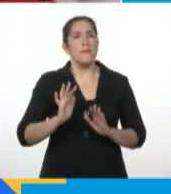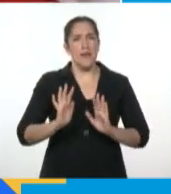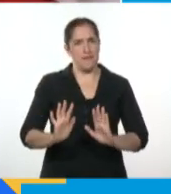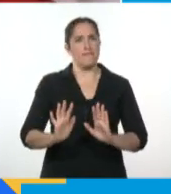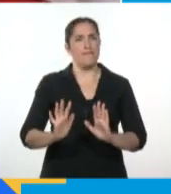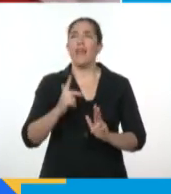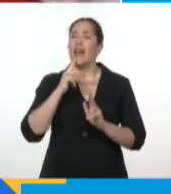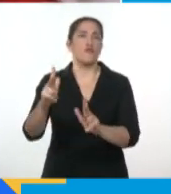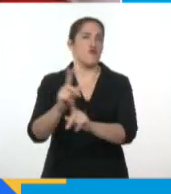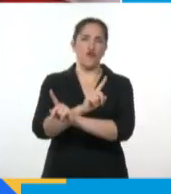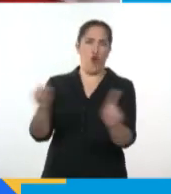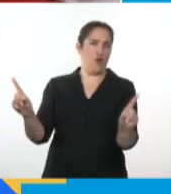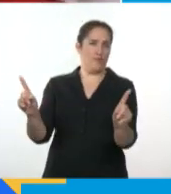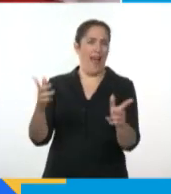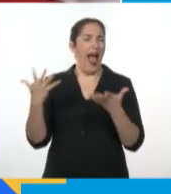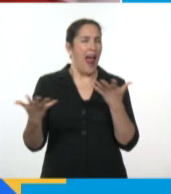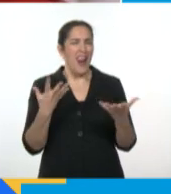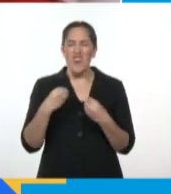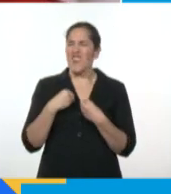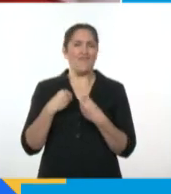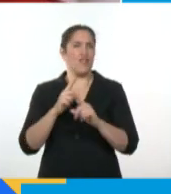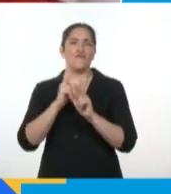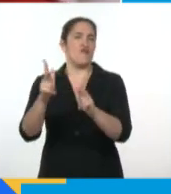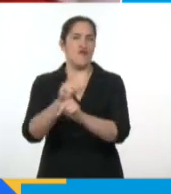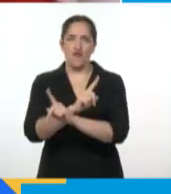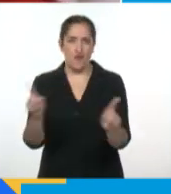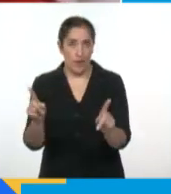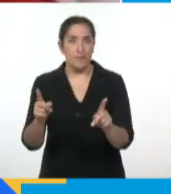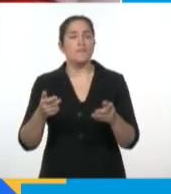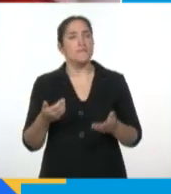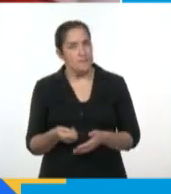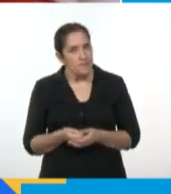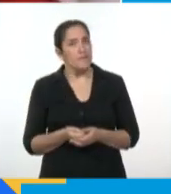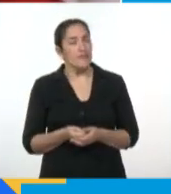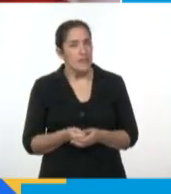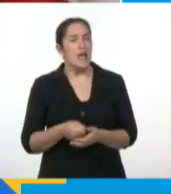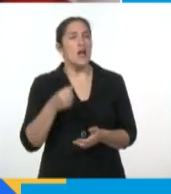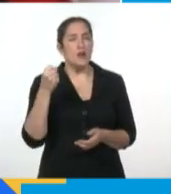y decir no, ¿no? Entonces me parece interesantísimo